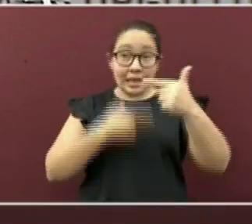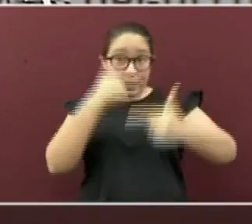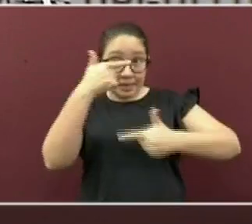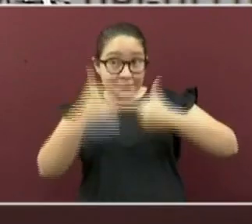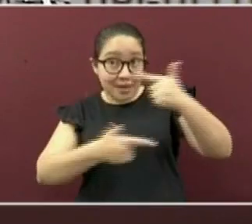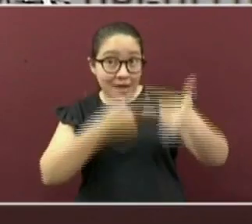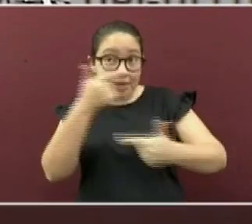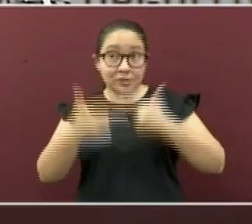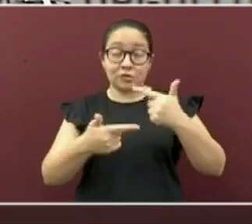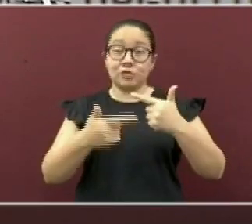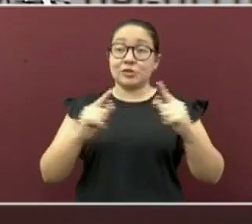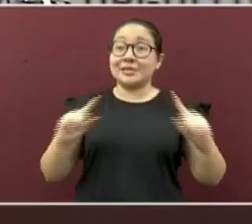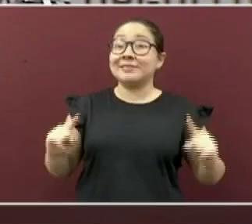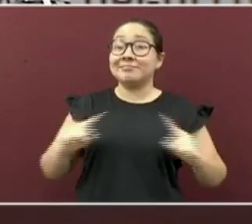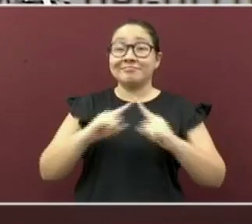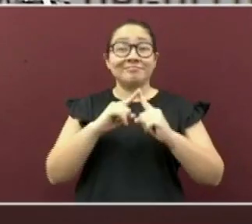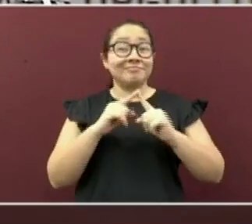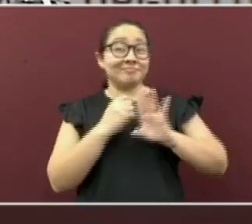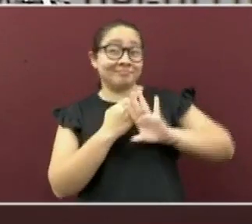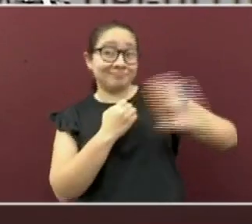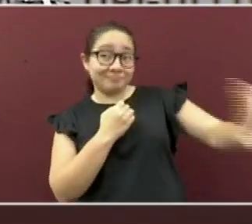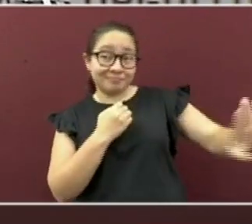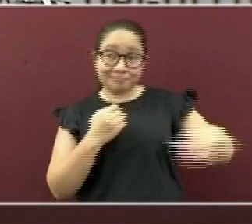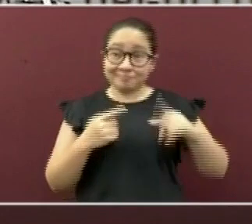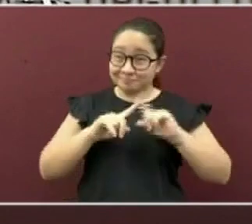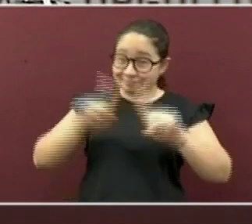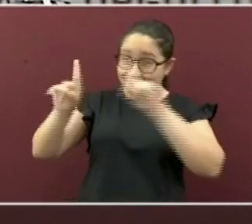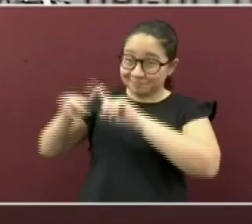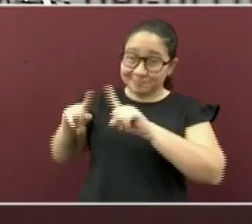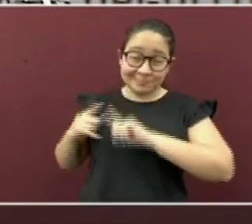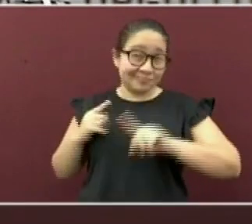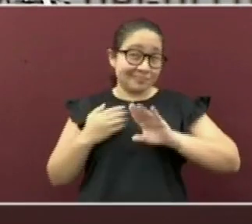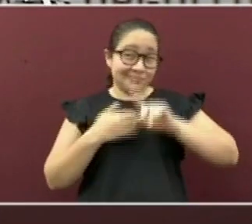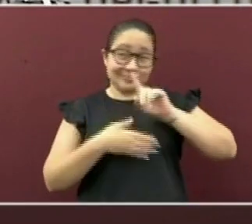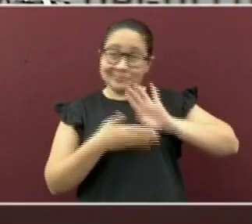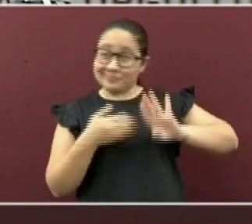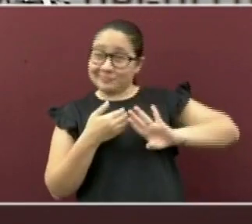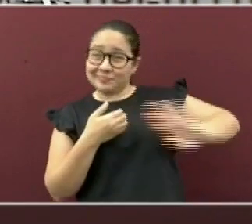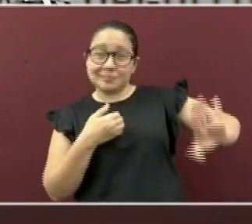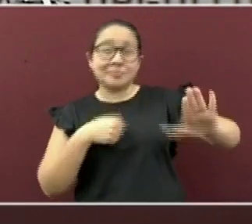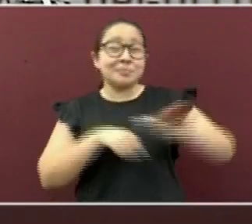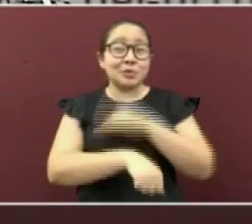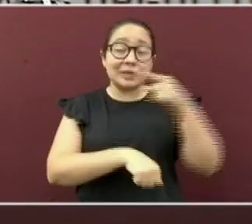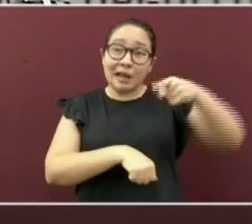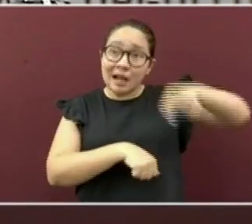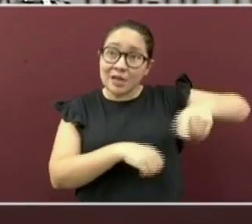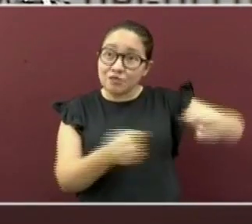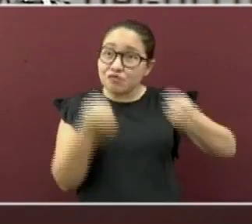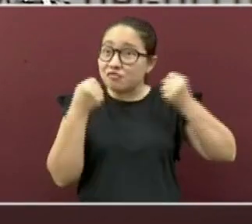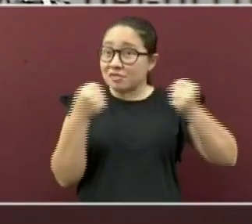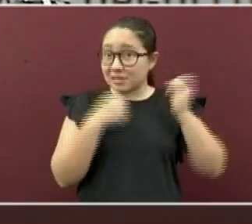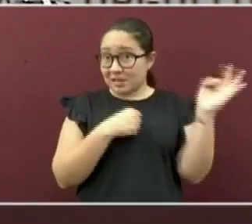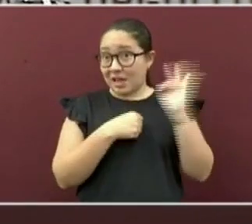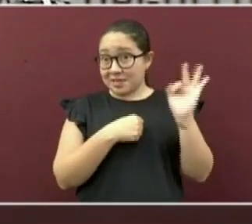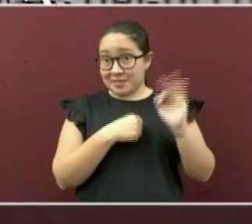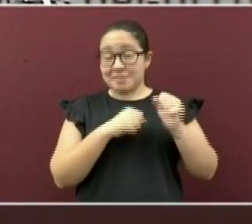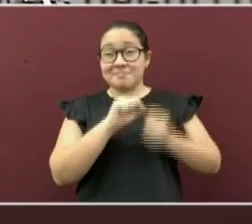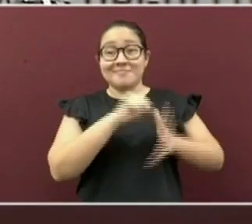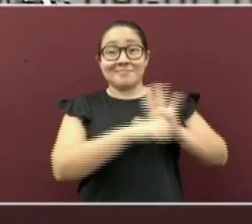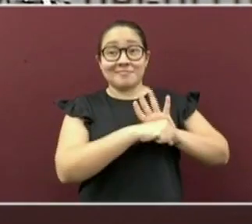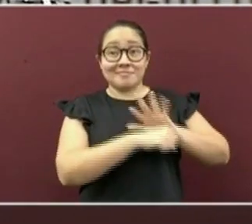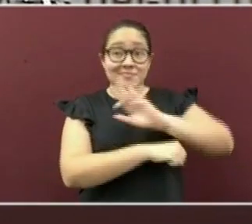gimnasios, iglesias, etc. Esto debido a que los riesgos de contagio son más altos en